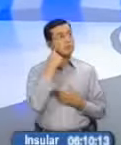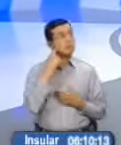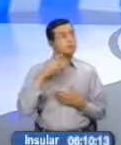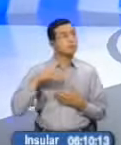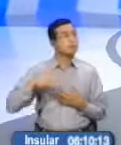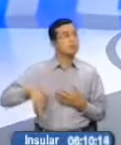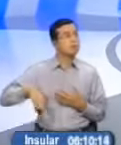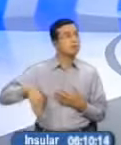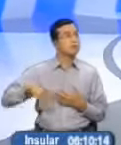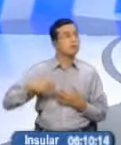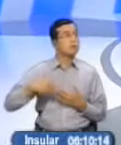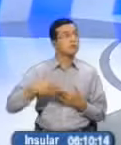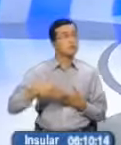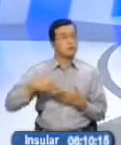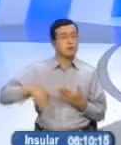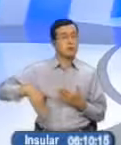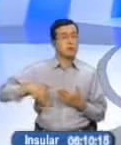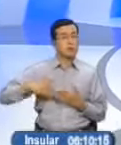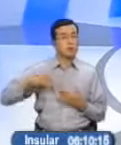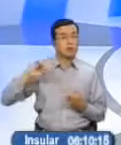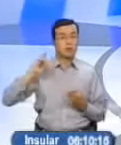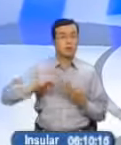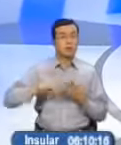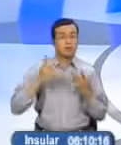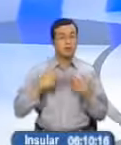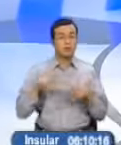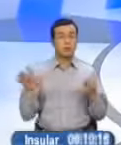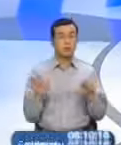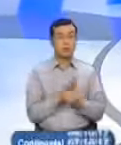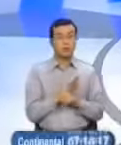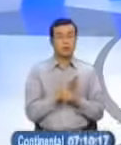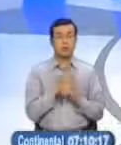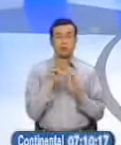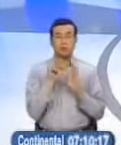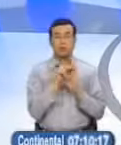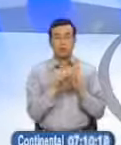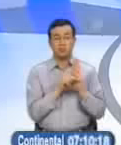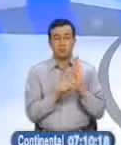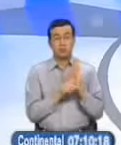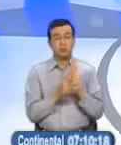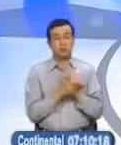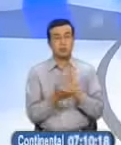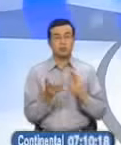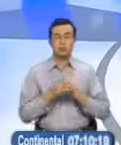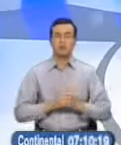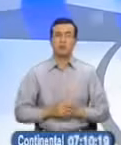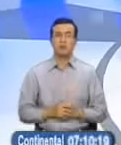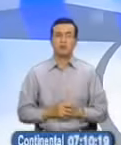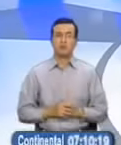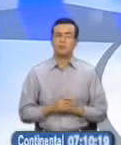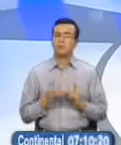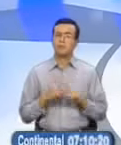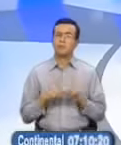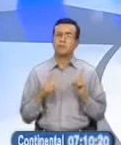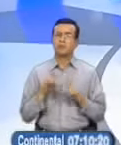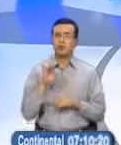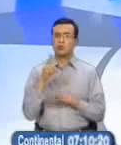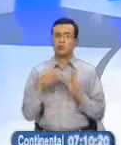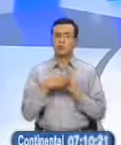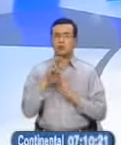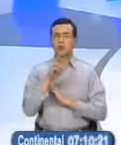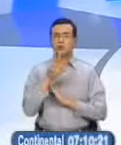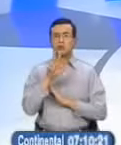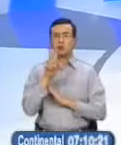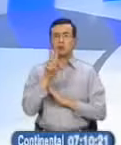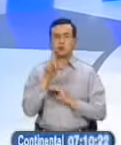un tiempo de demora, hasta recobrar el 100% de la normalidad. Ahora, mientras tanto, estas